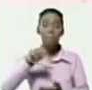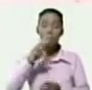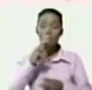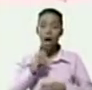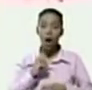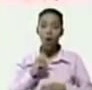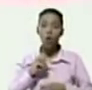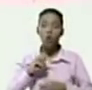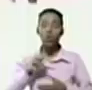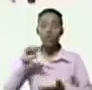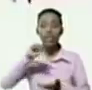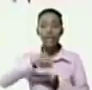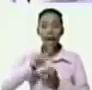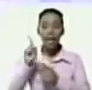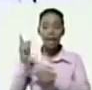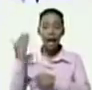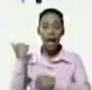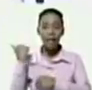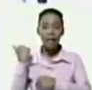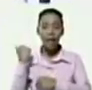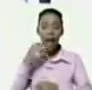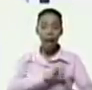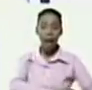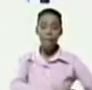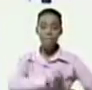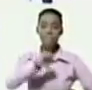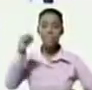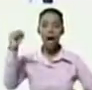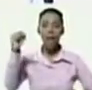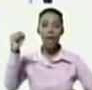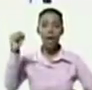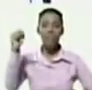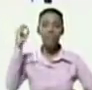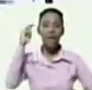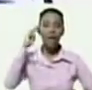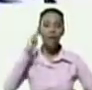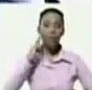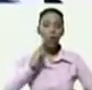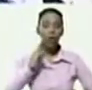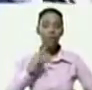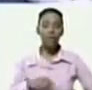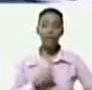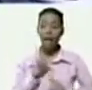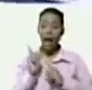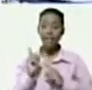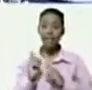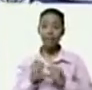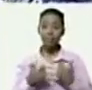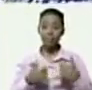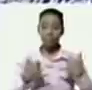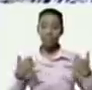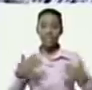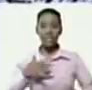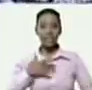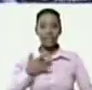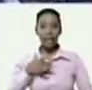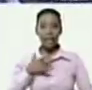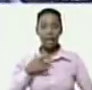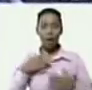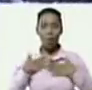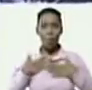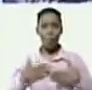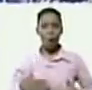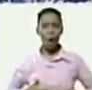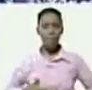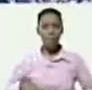espada del Libertador, la espada del Libertador Simón Bolívar. Y es esa energía que uno siente en el cuerpo y